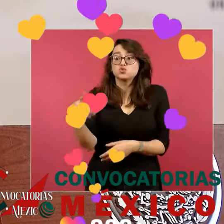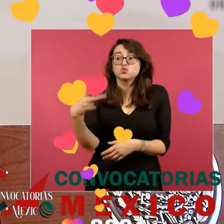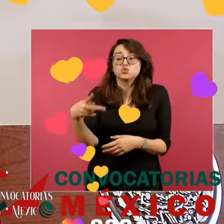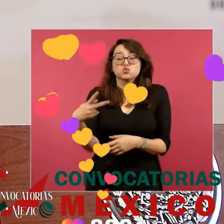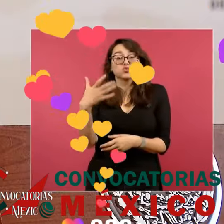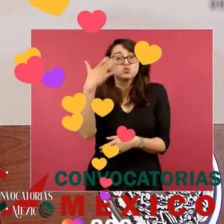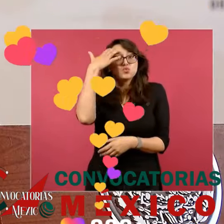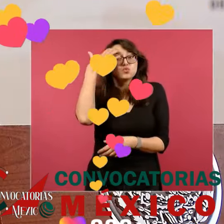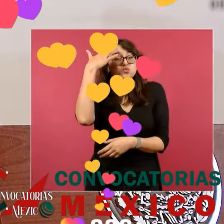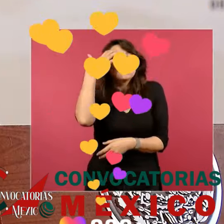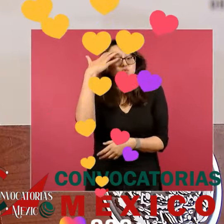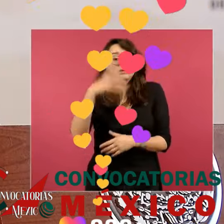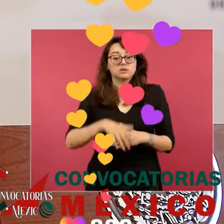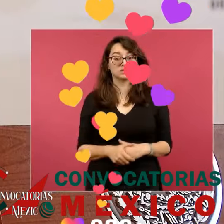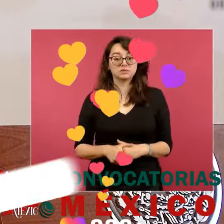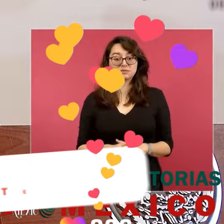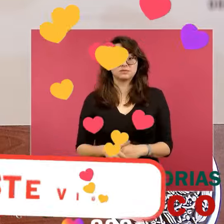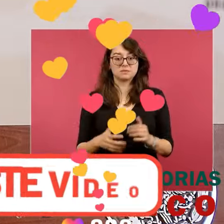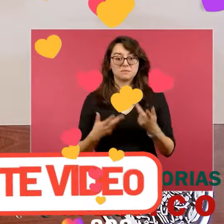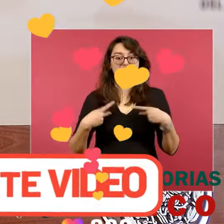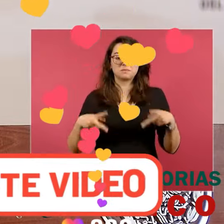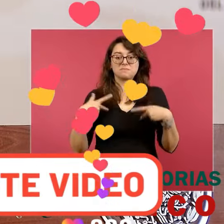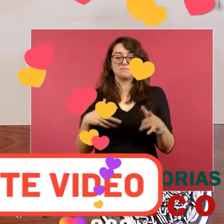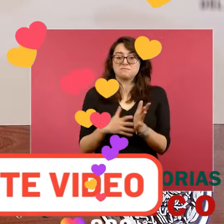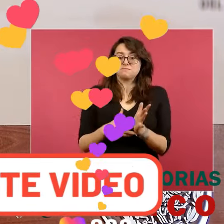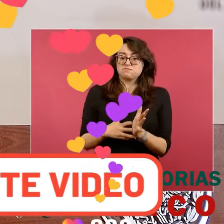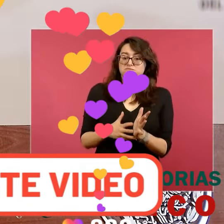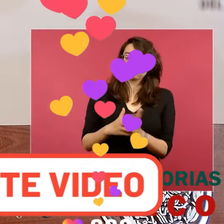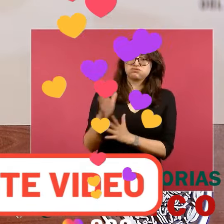Yo estoy hablando de millones de mexicanos.